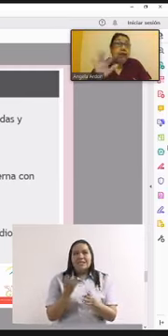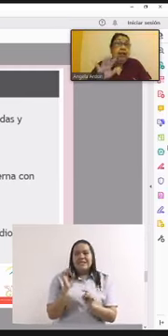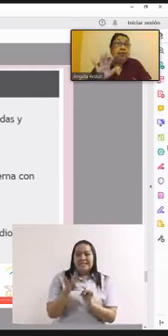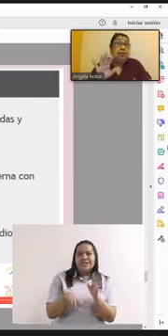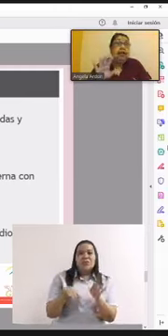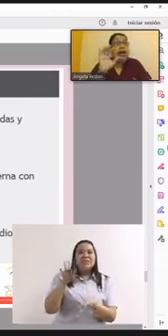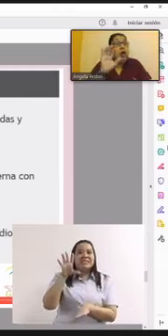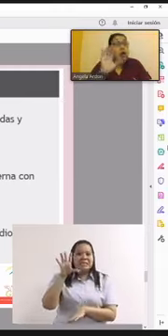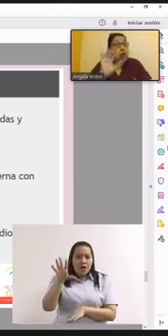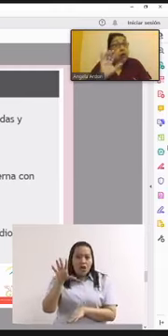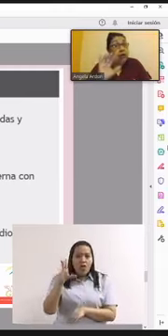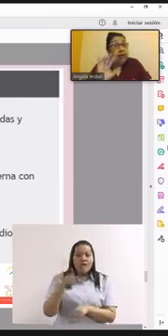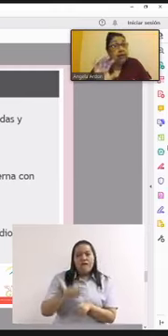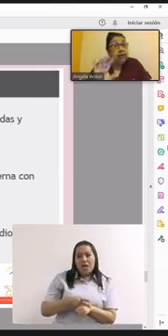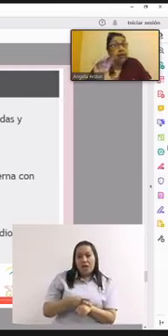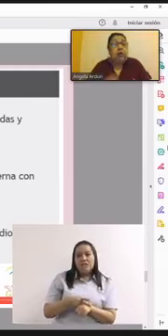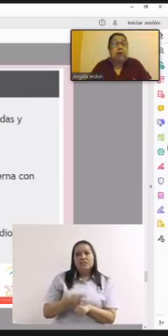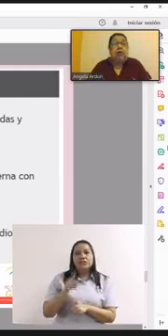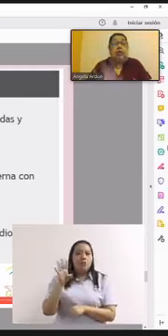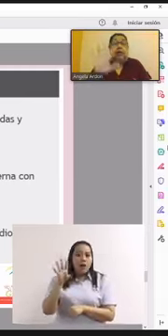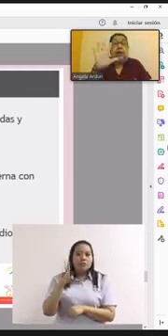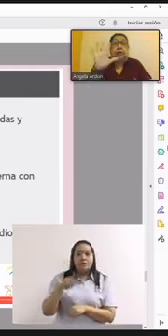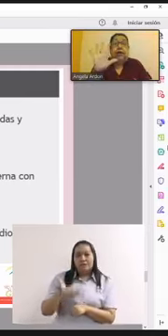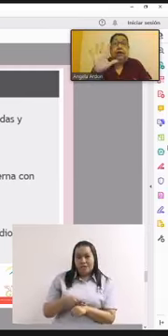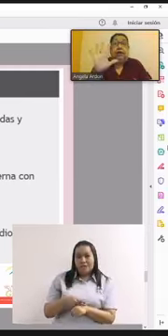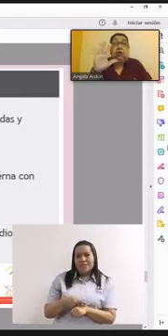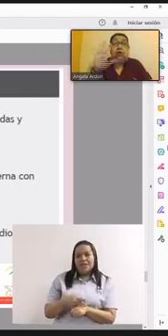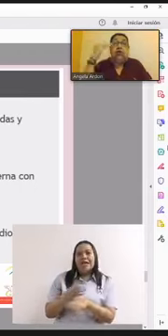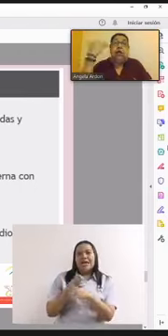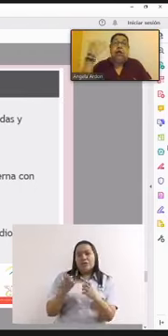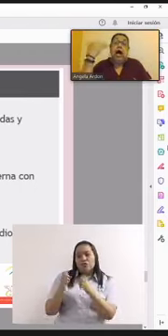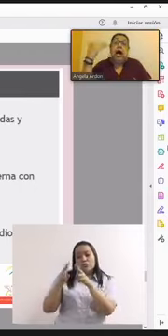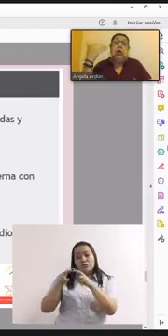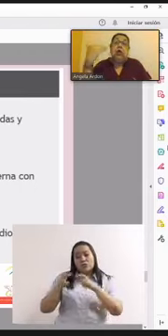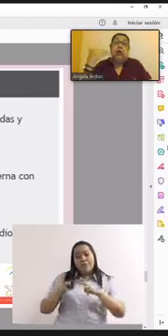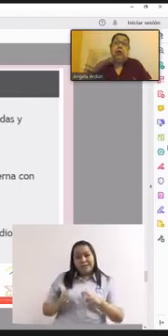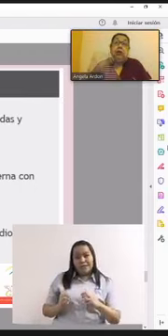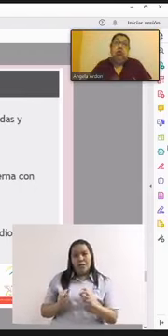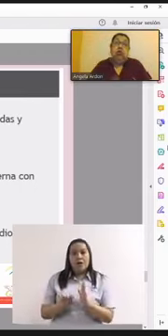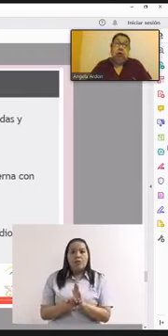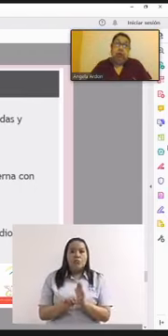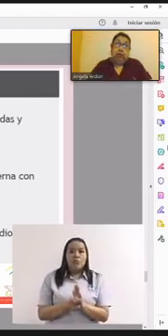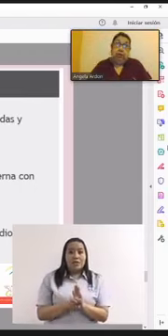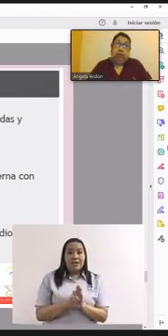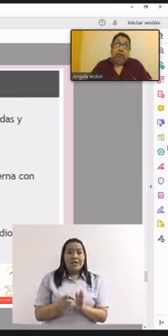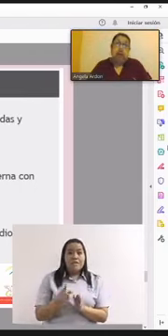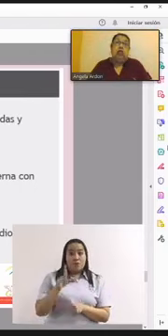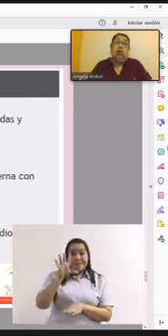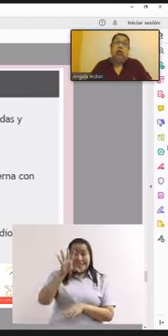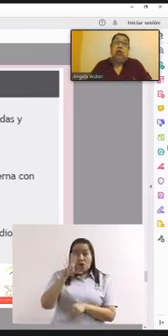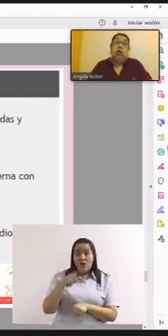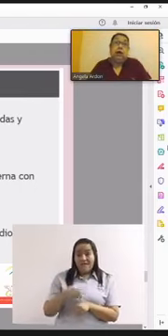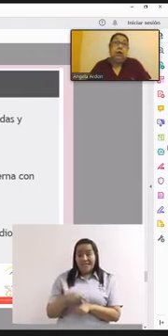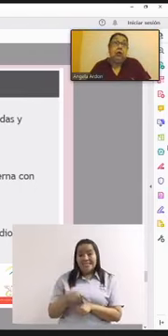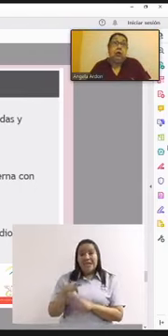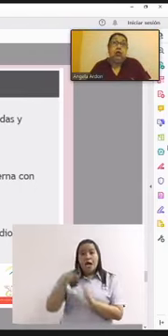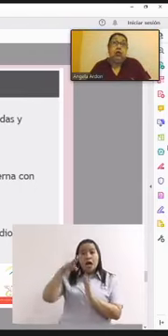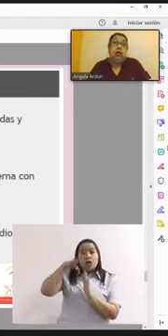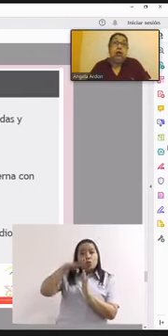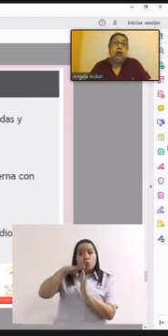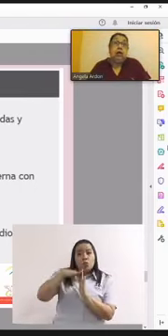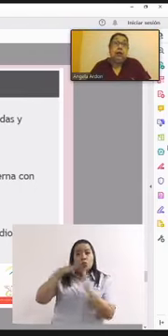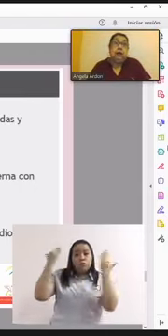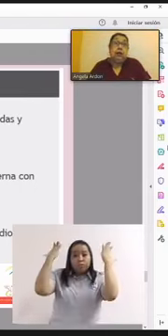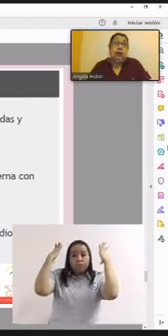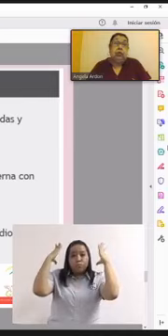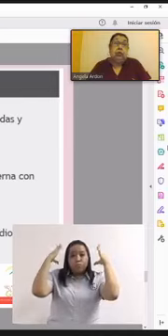tienen que investigar cuando les receta el tratamiento. Después de 5 dosis hay una disminución auditiva, sobre todo la que le ponen mucho a los